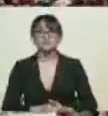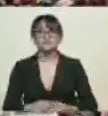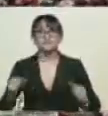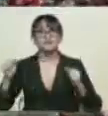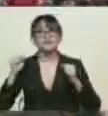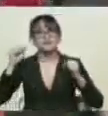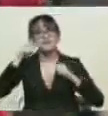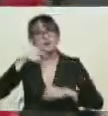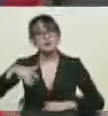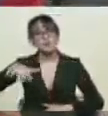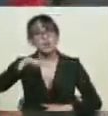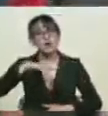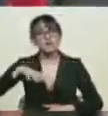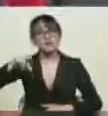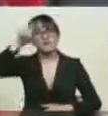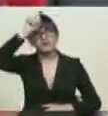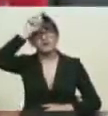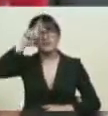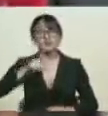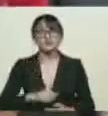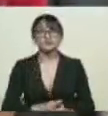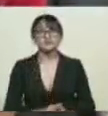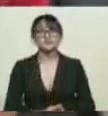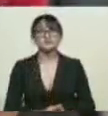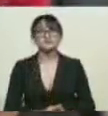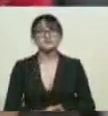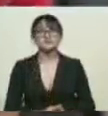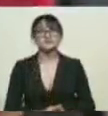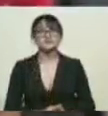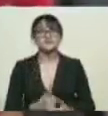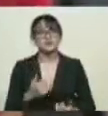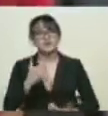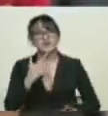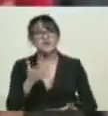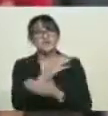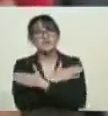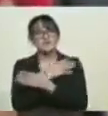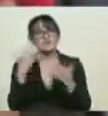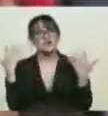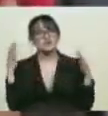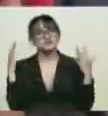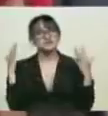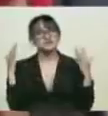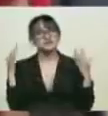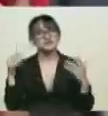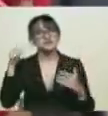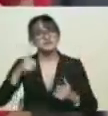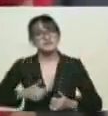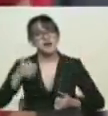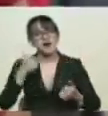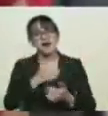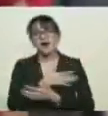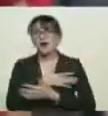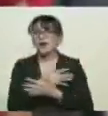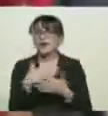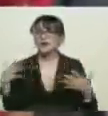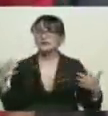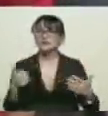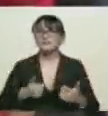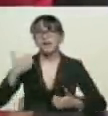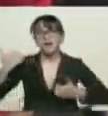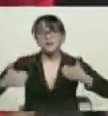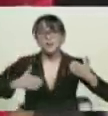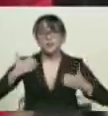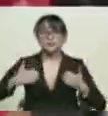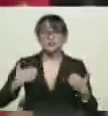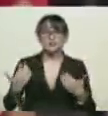el pueblo de Falcón! Y les digo, los felicito. Este es el acto más grande, más